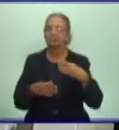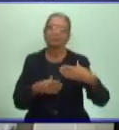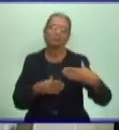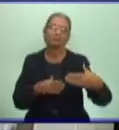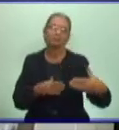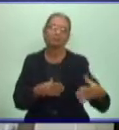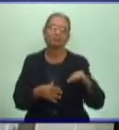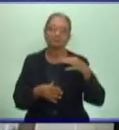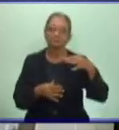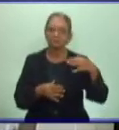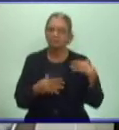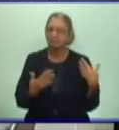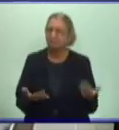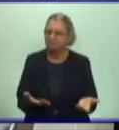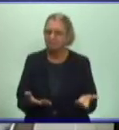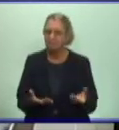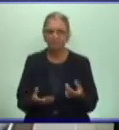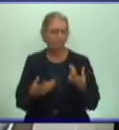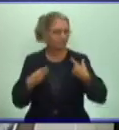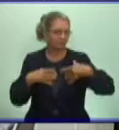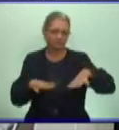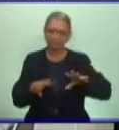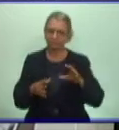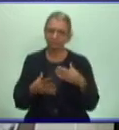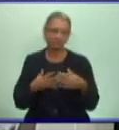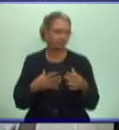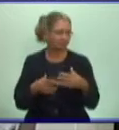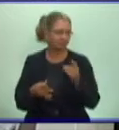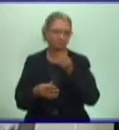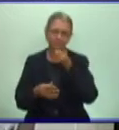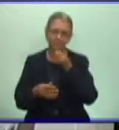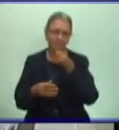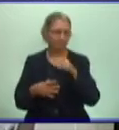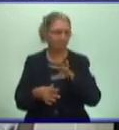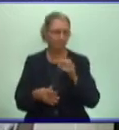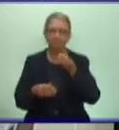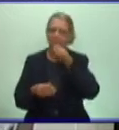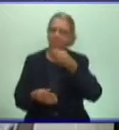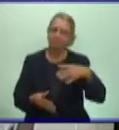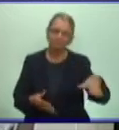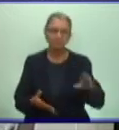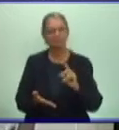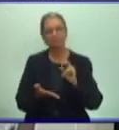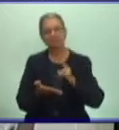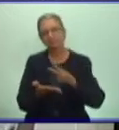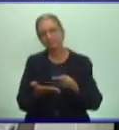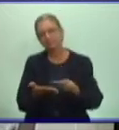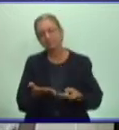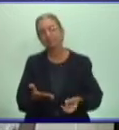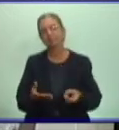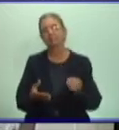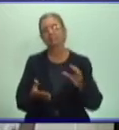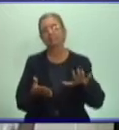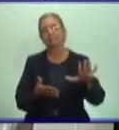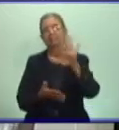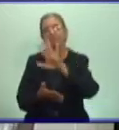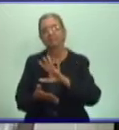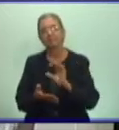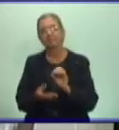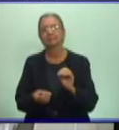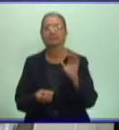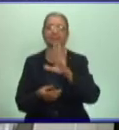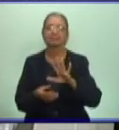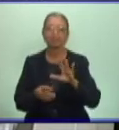para ilustrar lo que ha expresado de manera escrita. Un ejemplo, cualquier dibujo, cualquier esquema, las tablas, los mapas conceptuales,